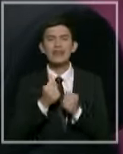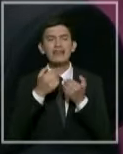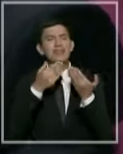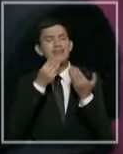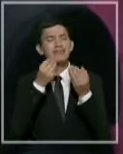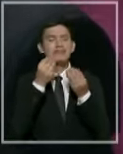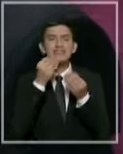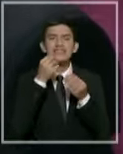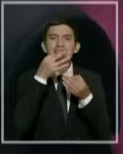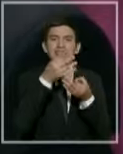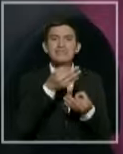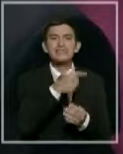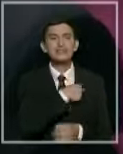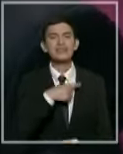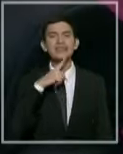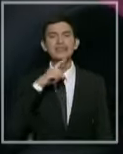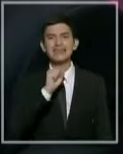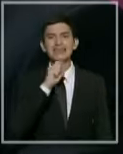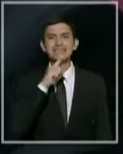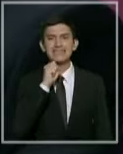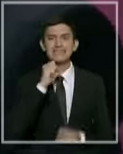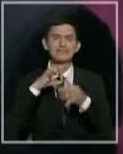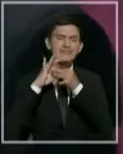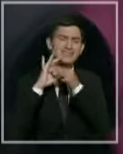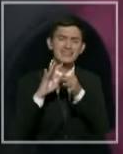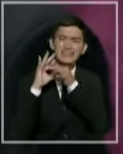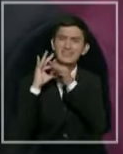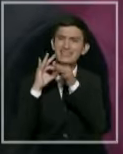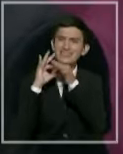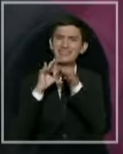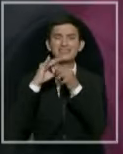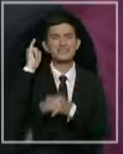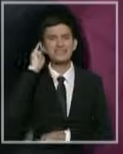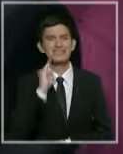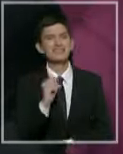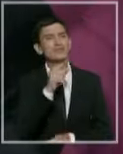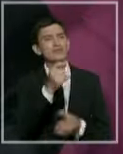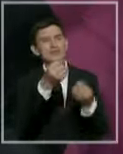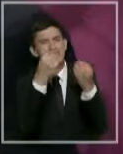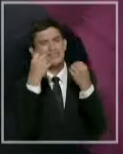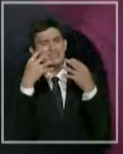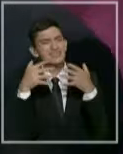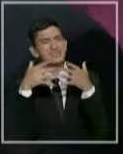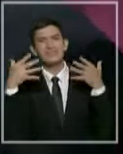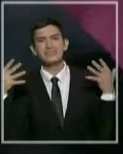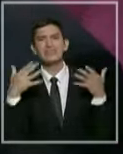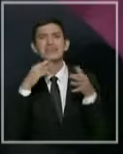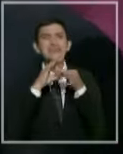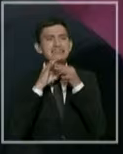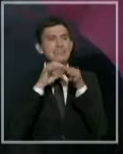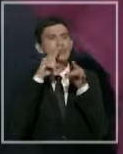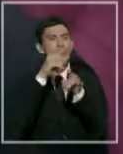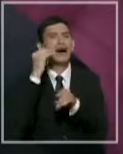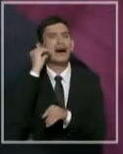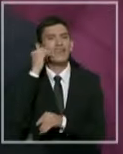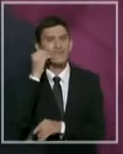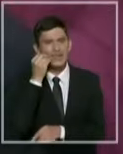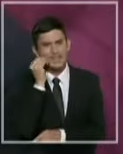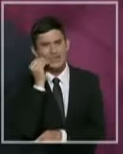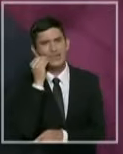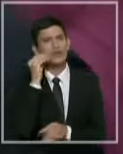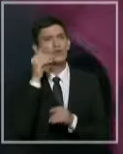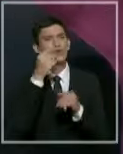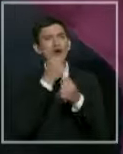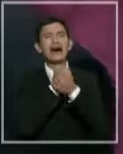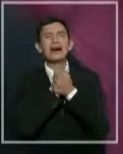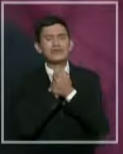Tata. Gracias, gracias, gracias. Gracias infinita por todo lo que nos enseñaste. Gracias por ser un abuelo con un amor